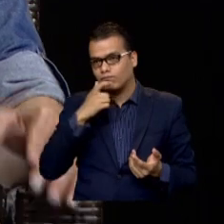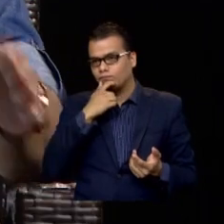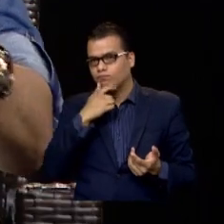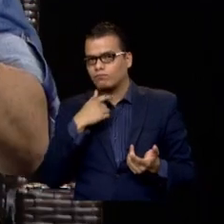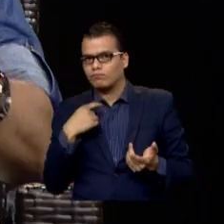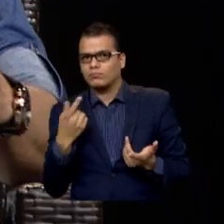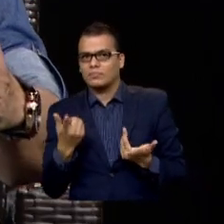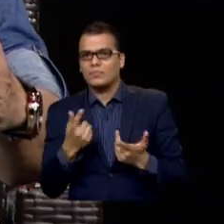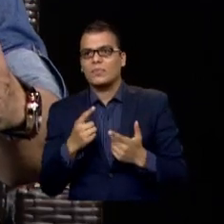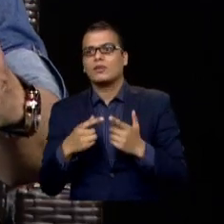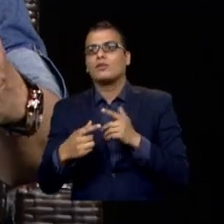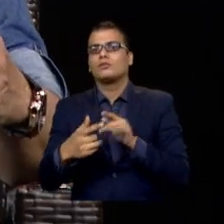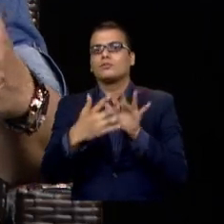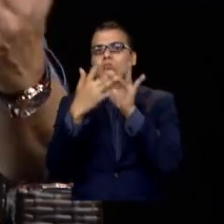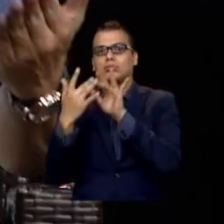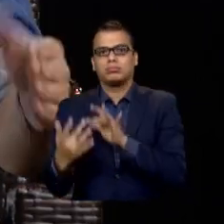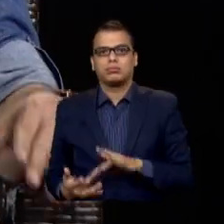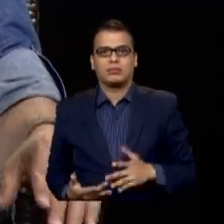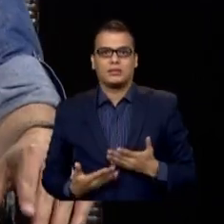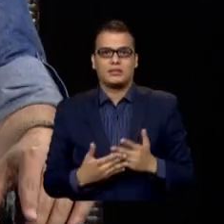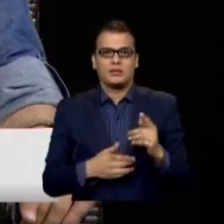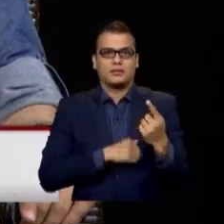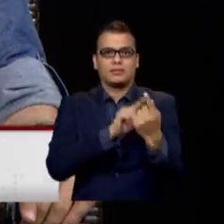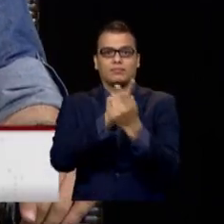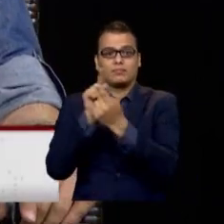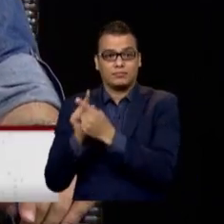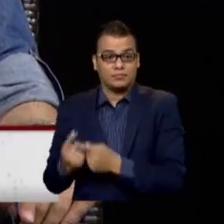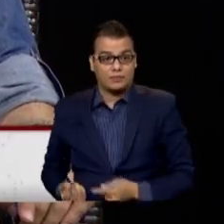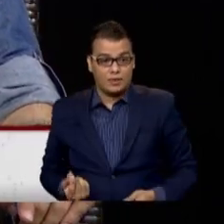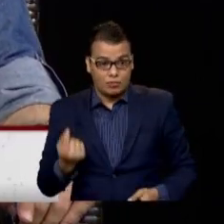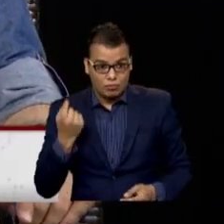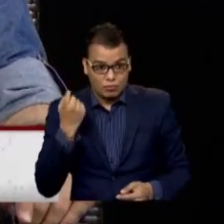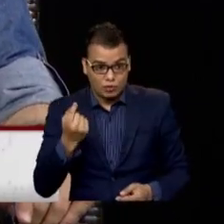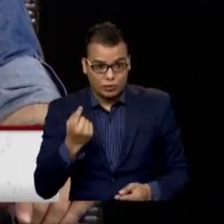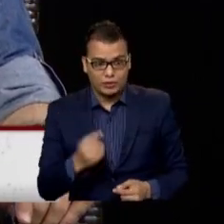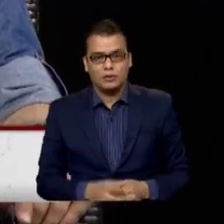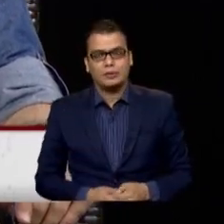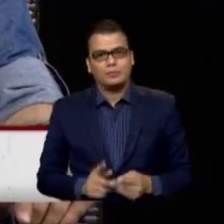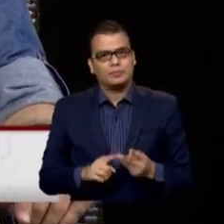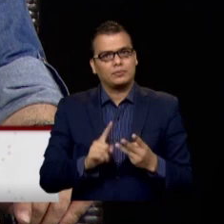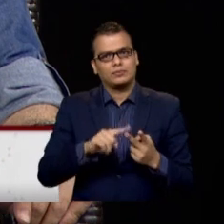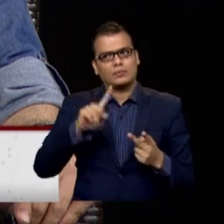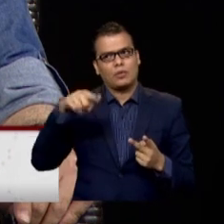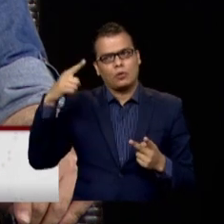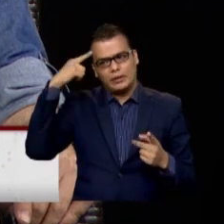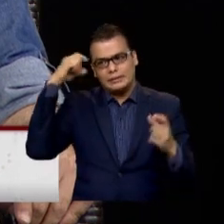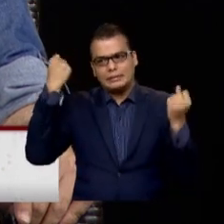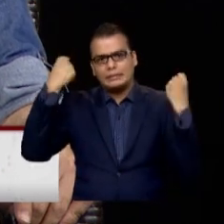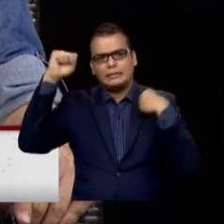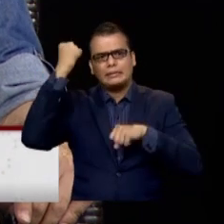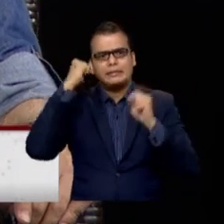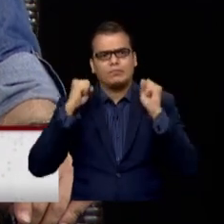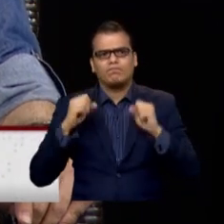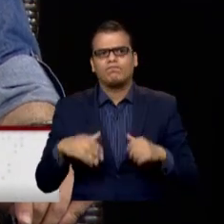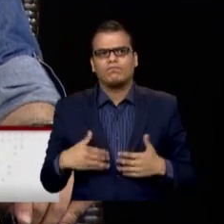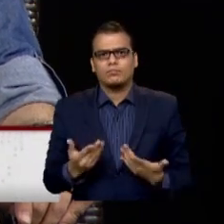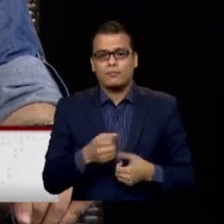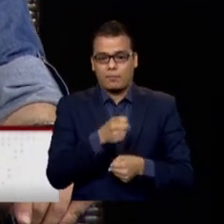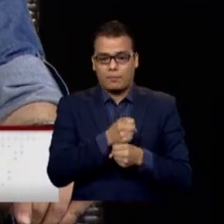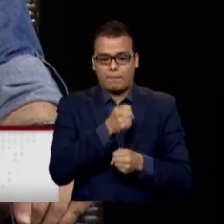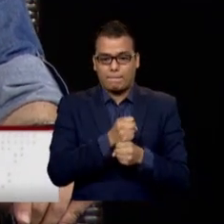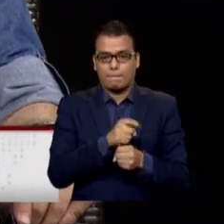red, menos presencial. Y la otra preocupación grande que me parece importante resaltar es el tema del